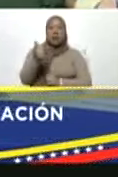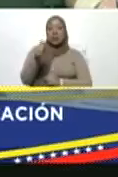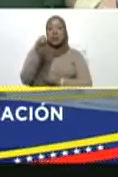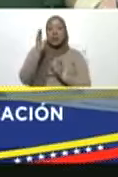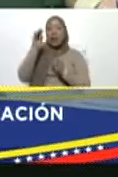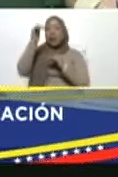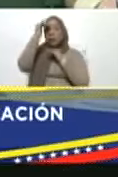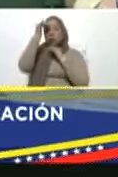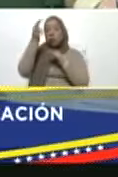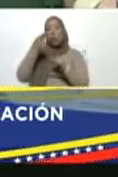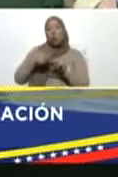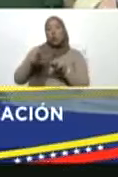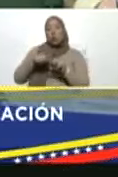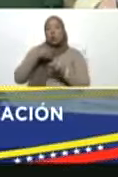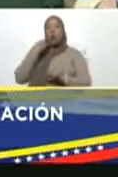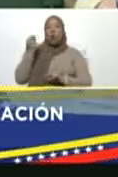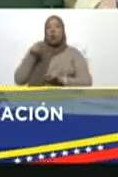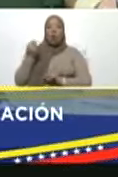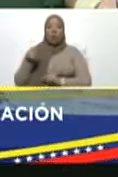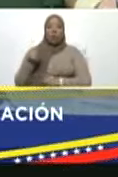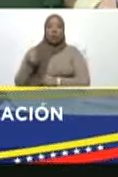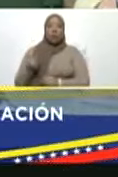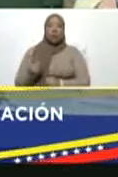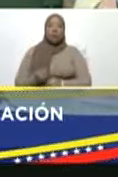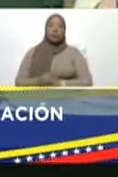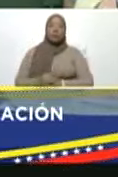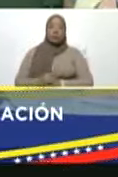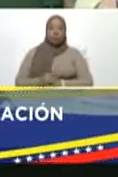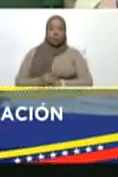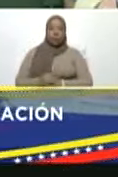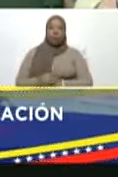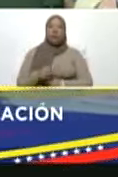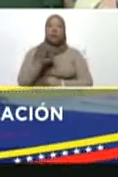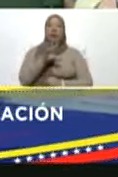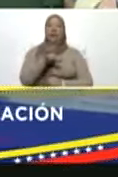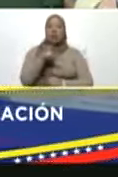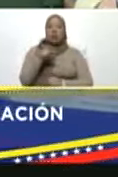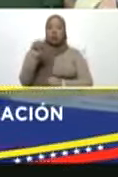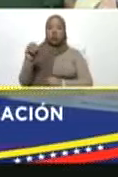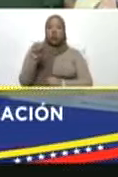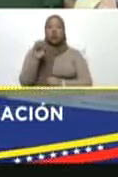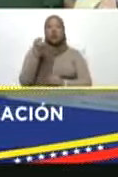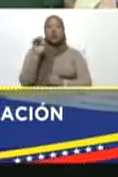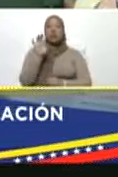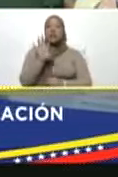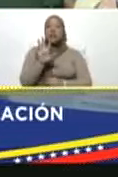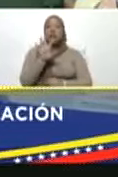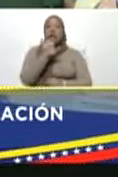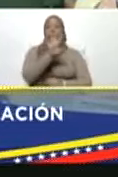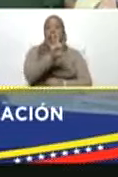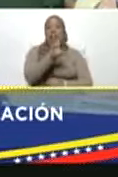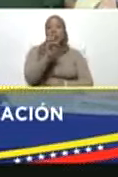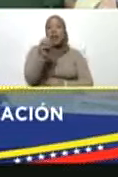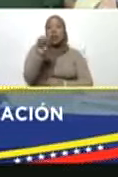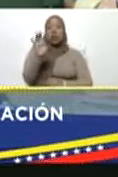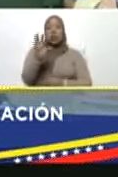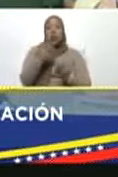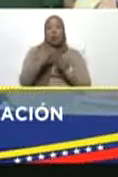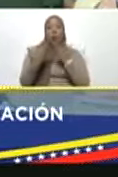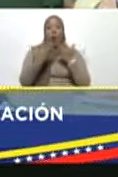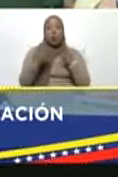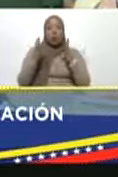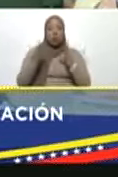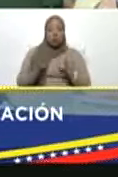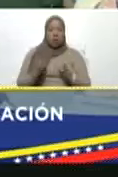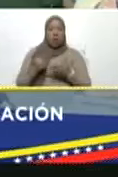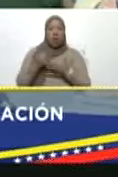la patria, a los niños, niñas y jóvenes. Aquí 505 estudiantes van a ser